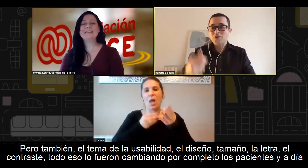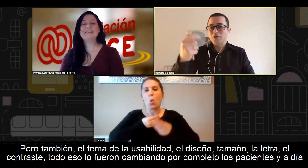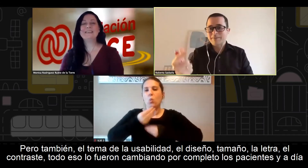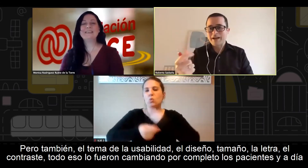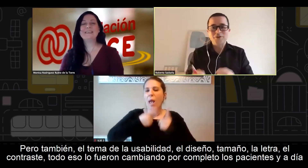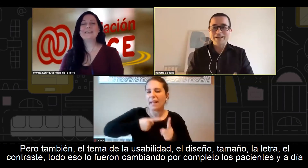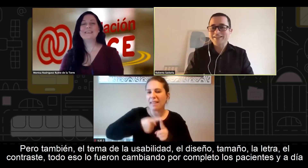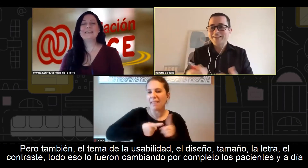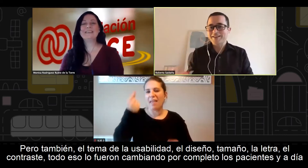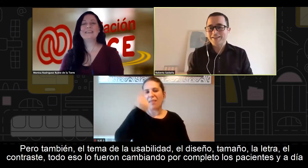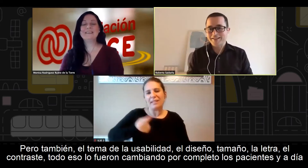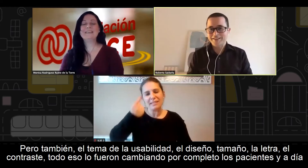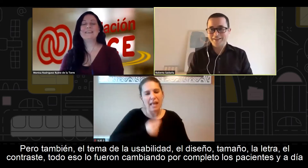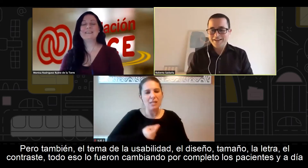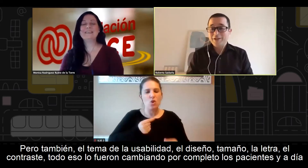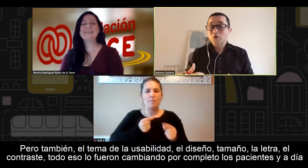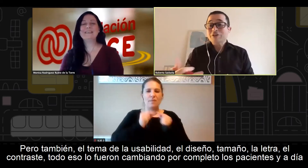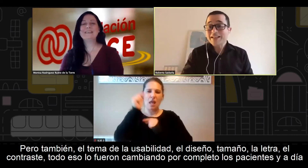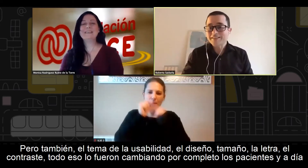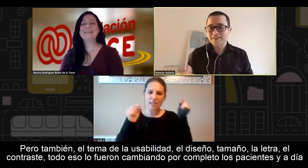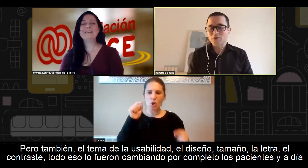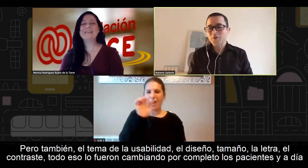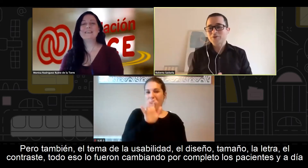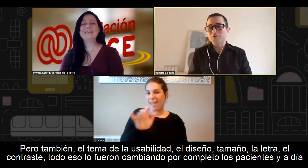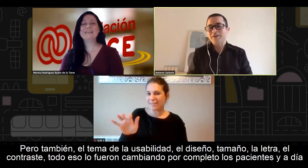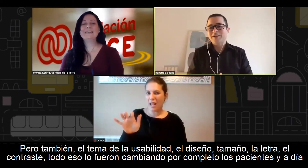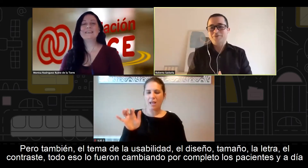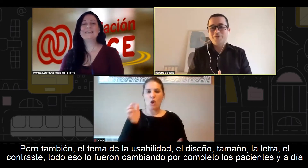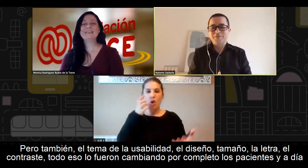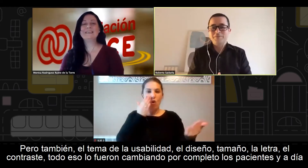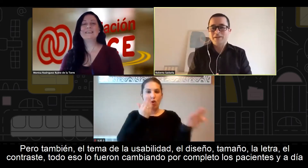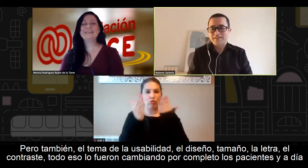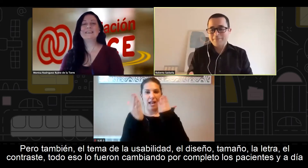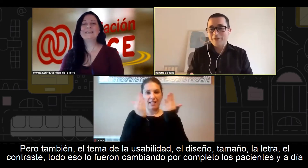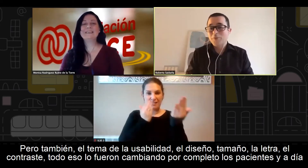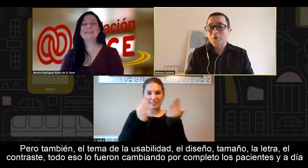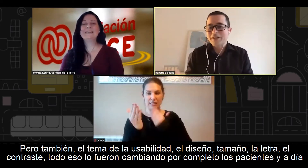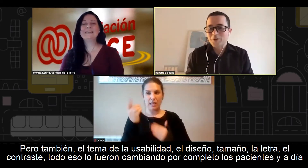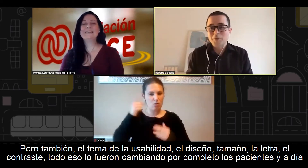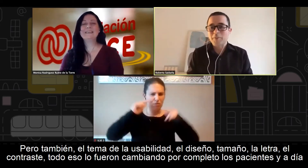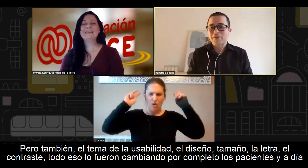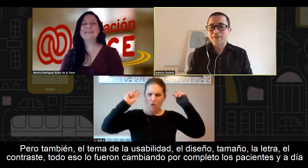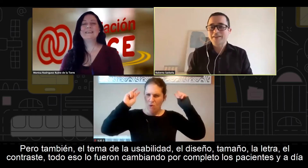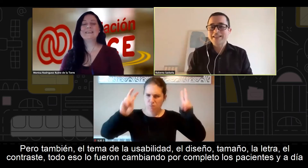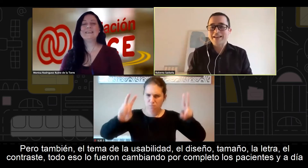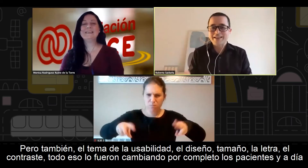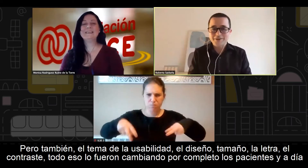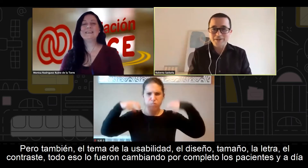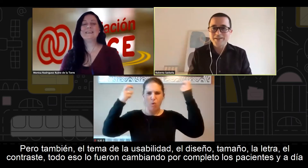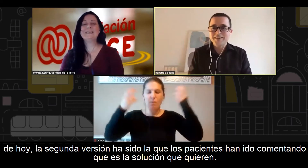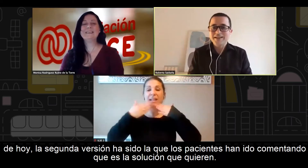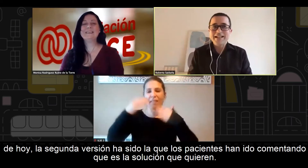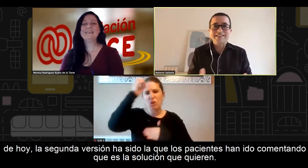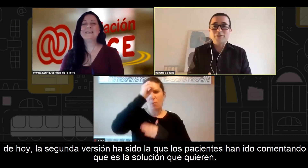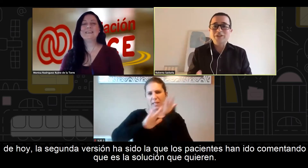el tamaño, la letra, el contraste, todo eso lo fueron casi cambiando por completo los propios pacientes, y a día de hoy